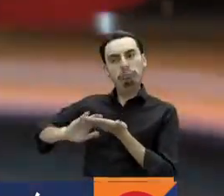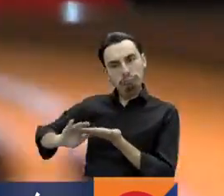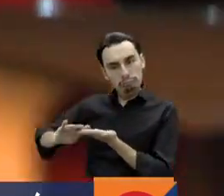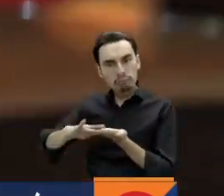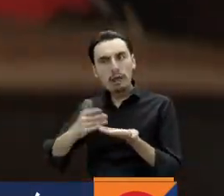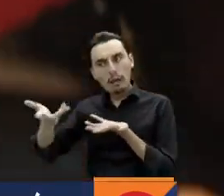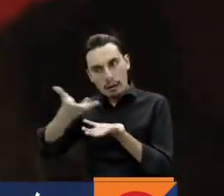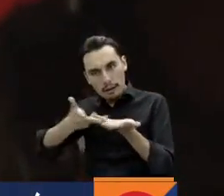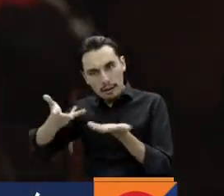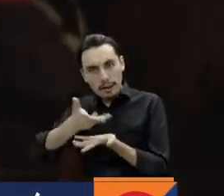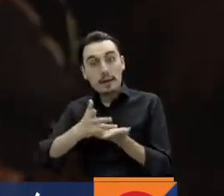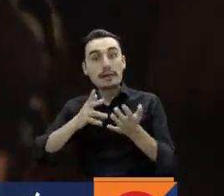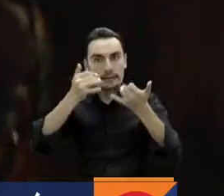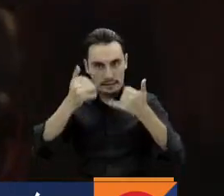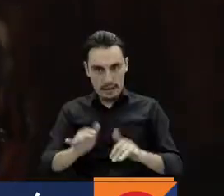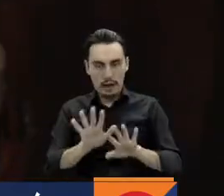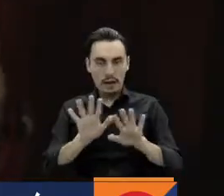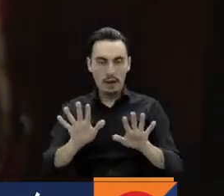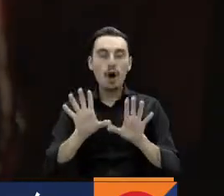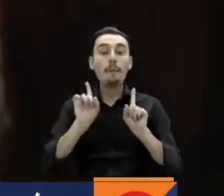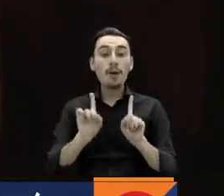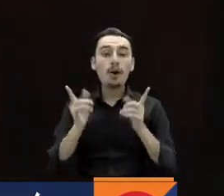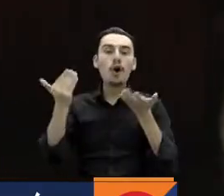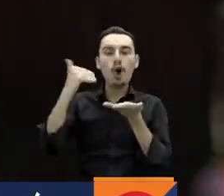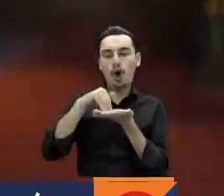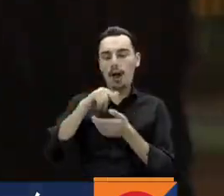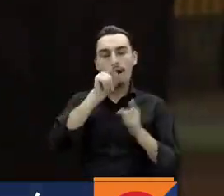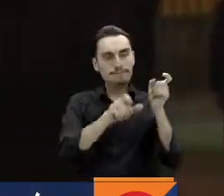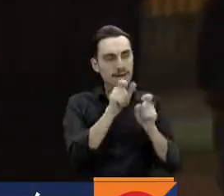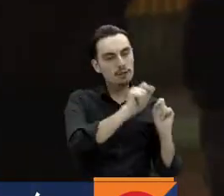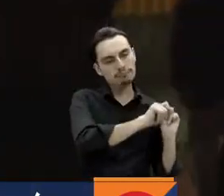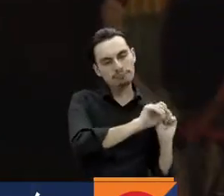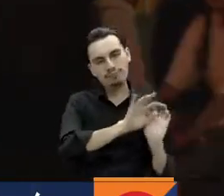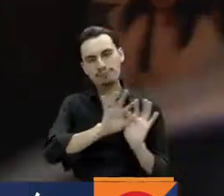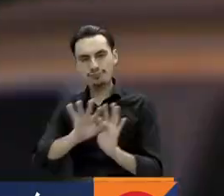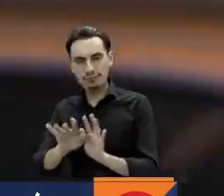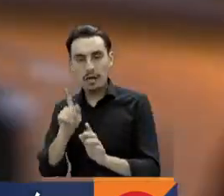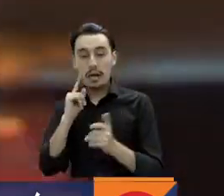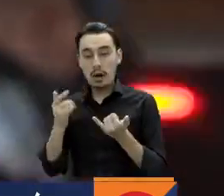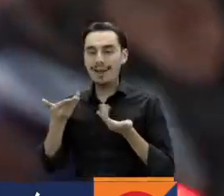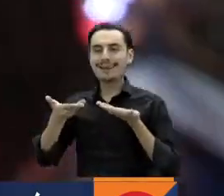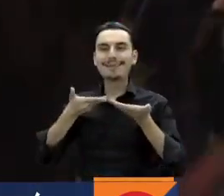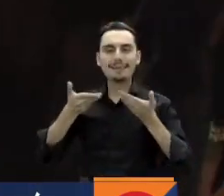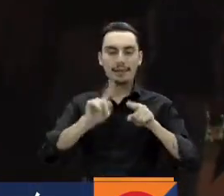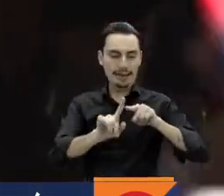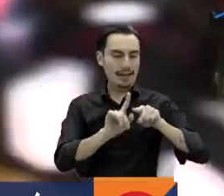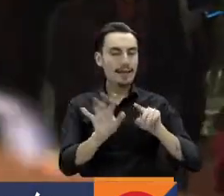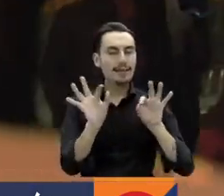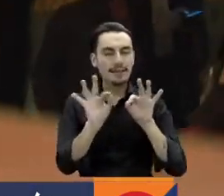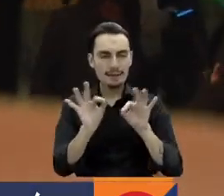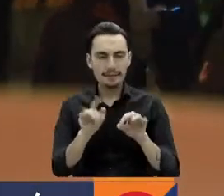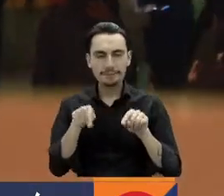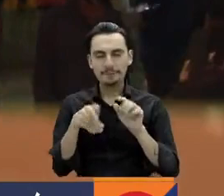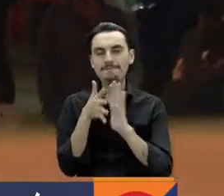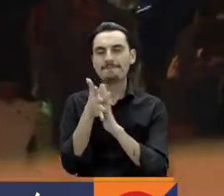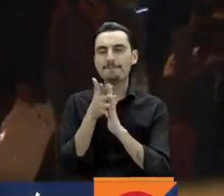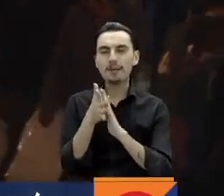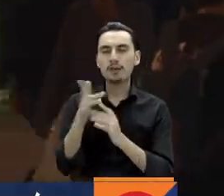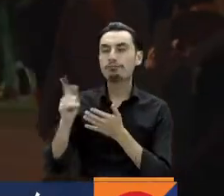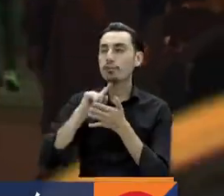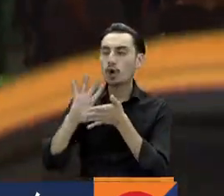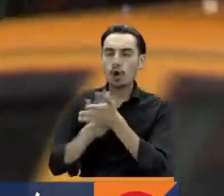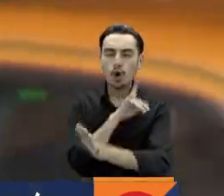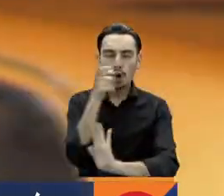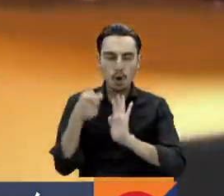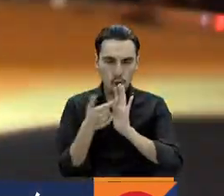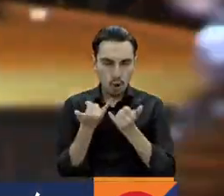decimos, en este momento están nuevamente las personas aquí apostadas en este lugar y no hay servicio de Transmilenio. La información que tenemos hasta este momento